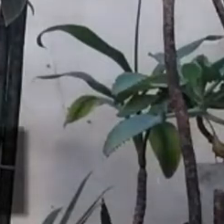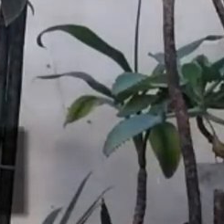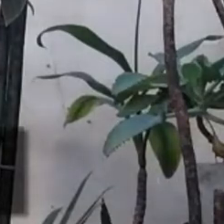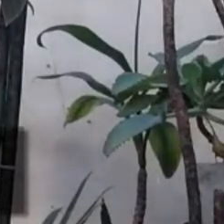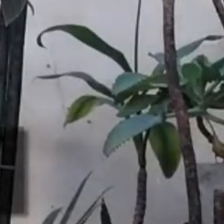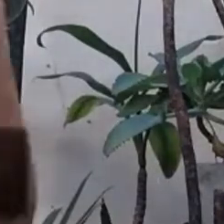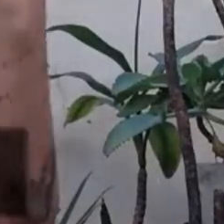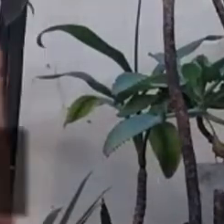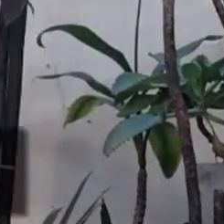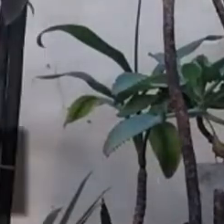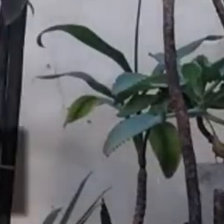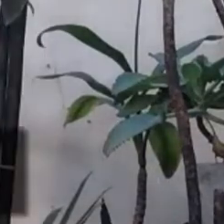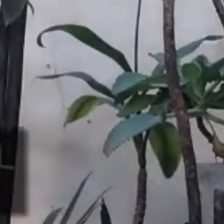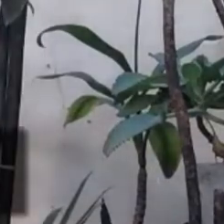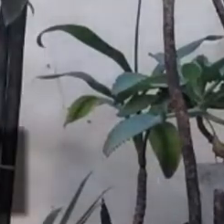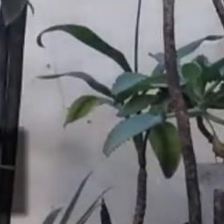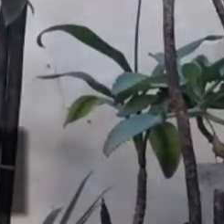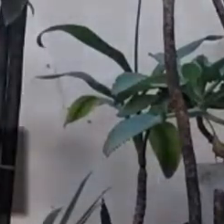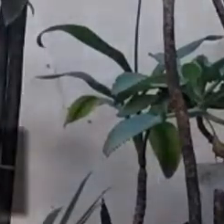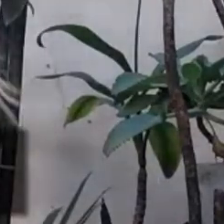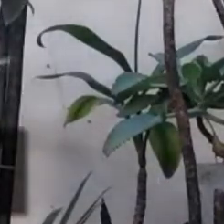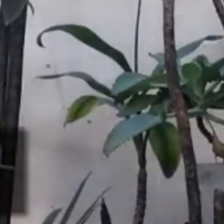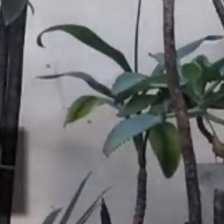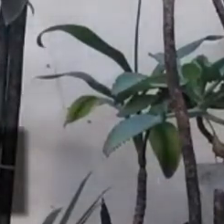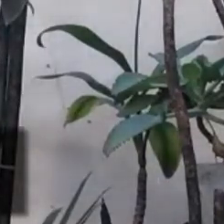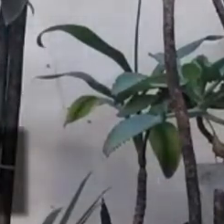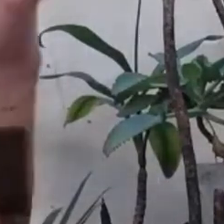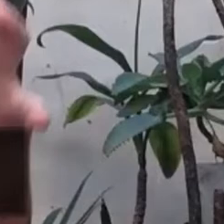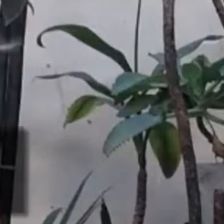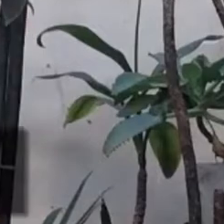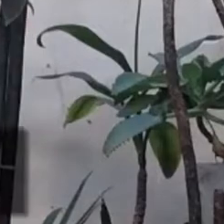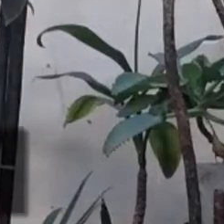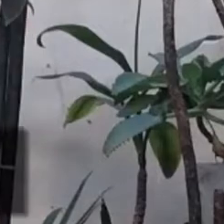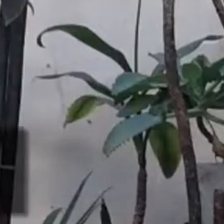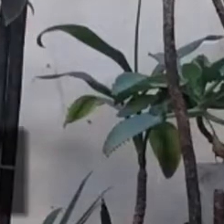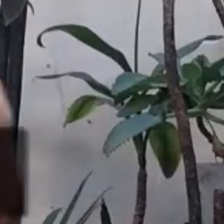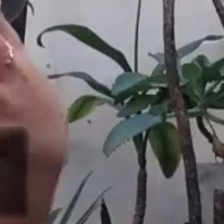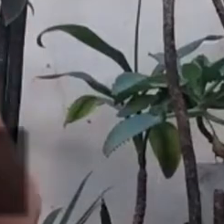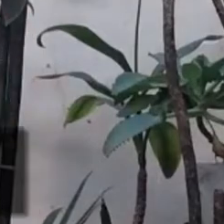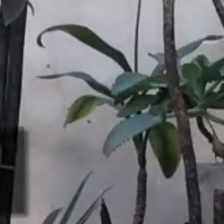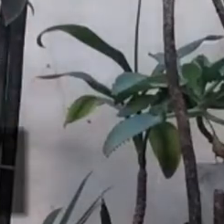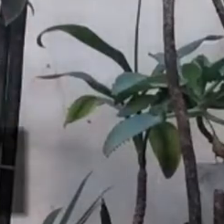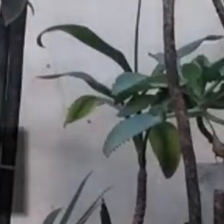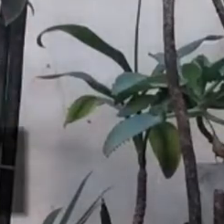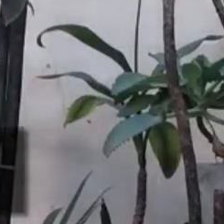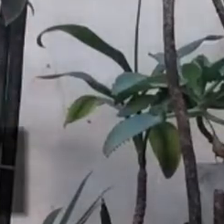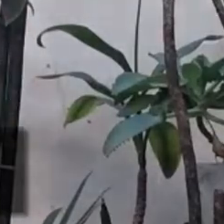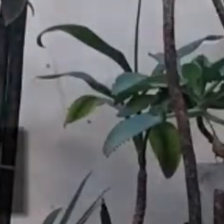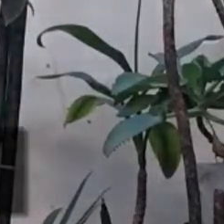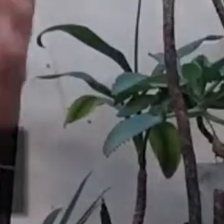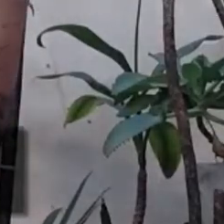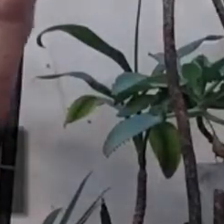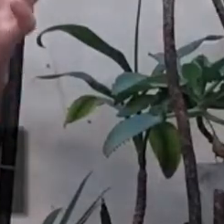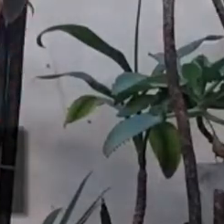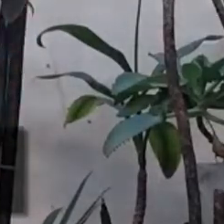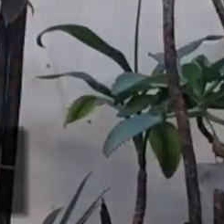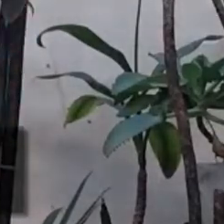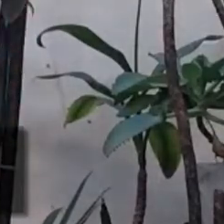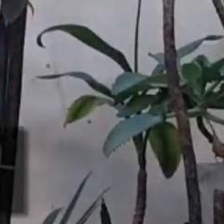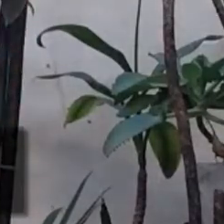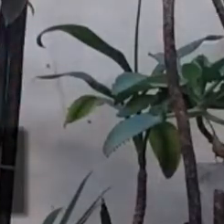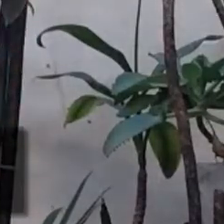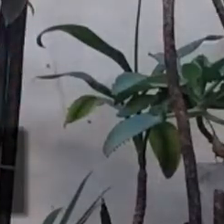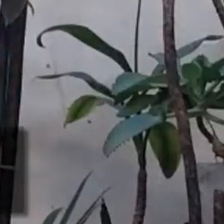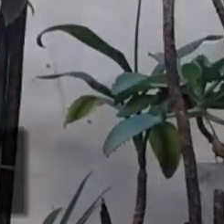una huerta, que en vez de tantos autos haya más bicicletas. Granito a granito vamos cuidando el planeta. Me gusta pensar